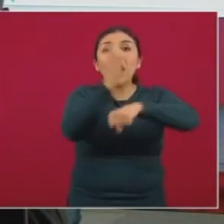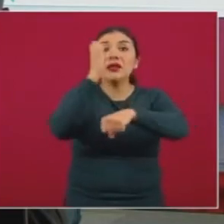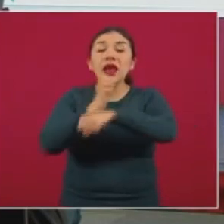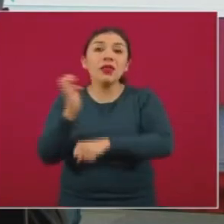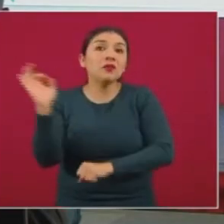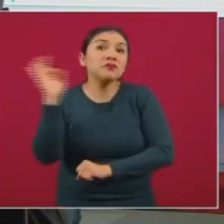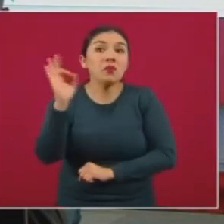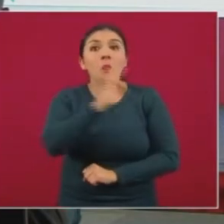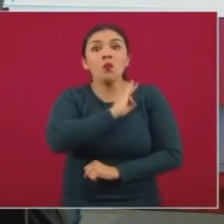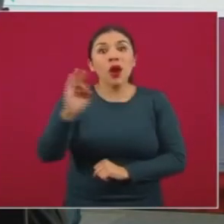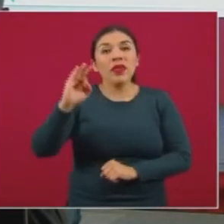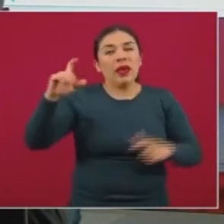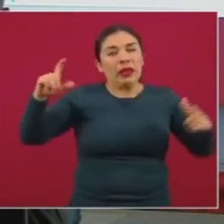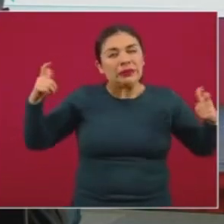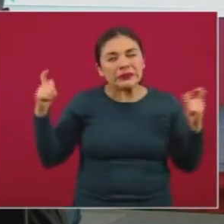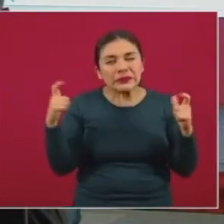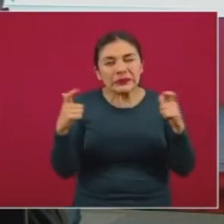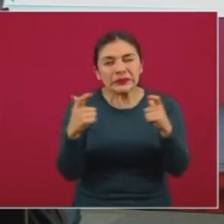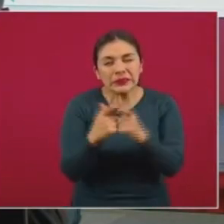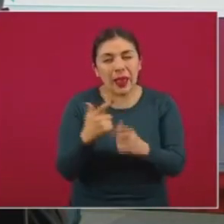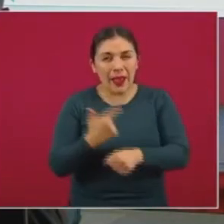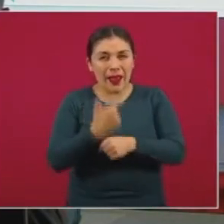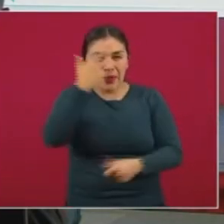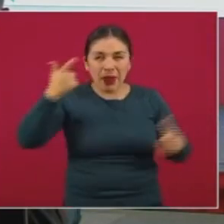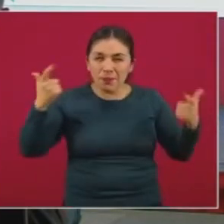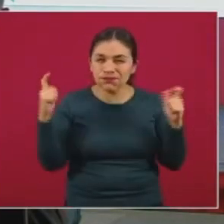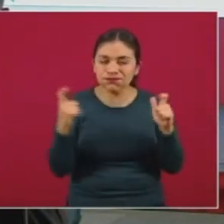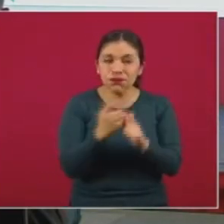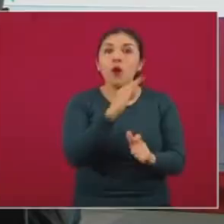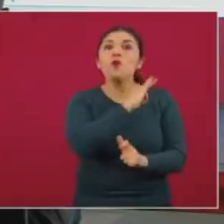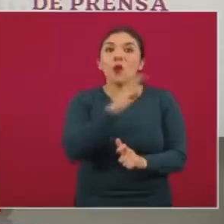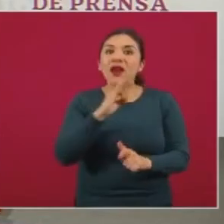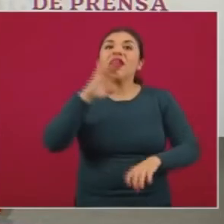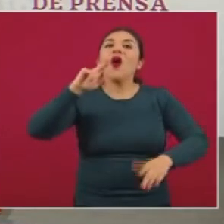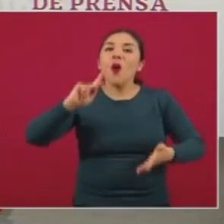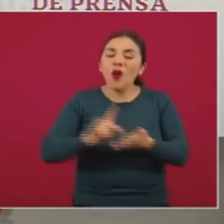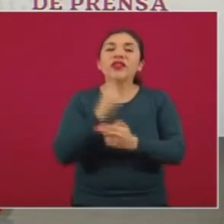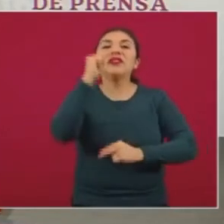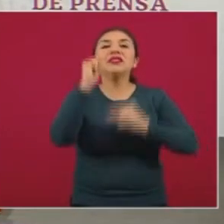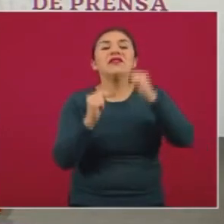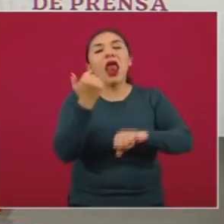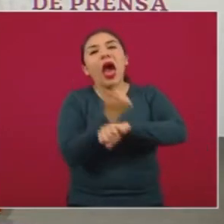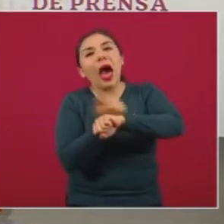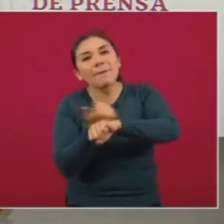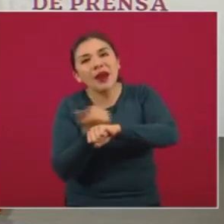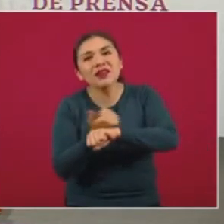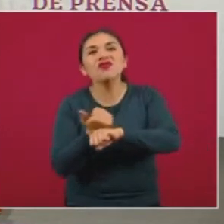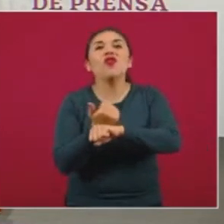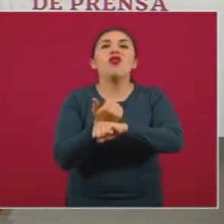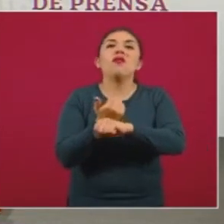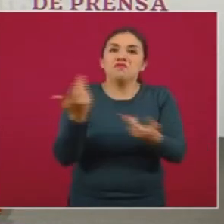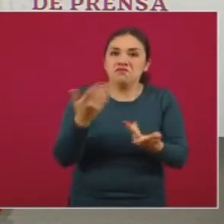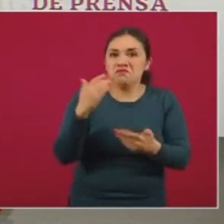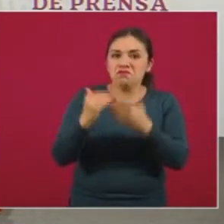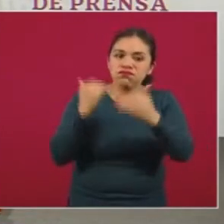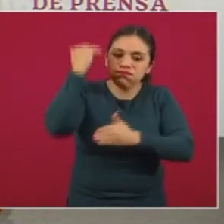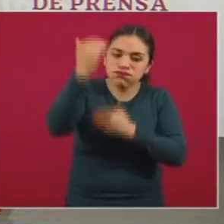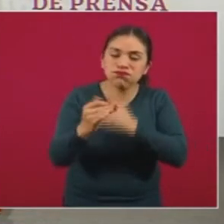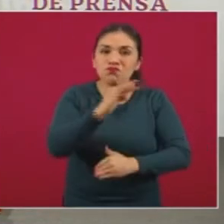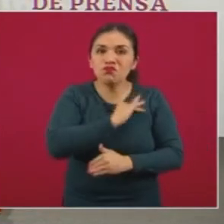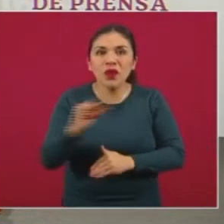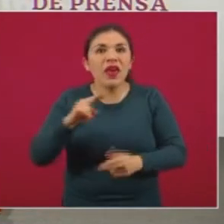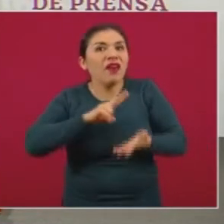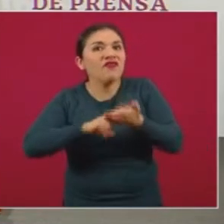puedan disminuir su riesgo y puedan alcanzar nuevamente los niveles amarillos y, por qué no, más adelante